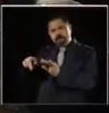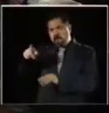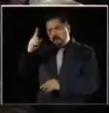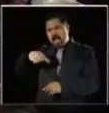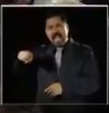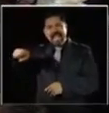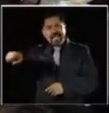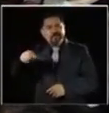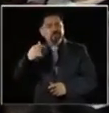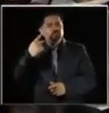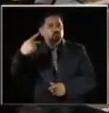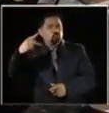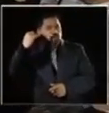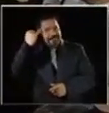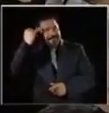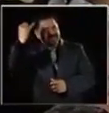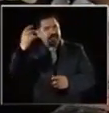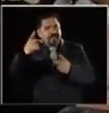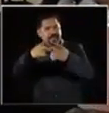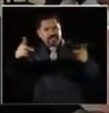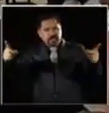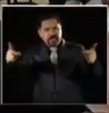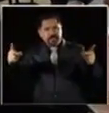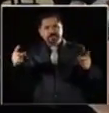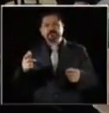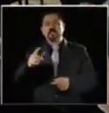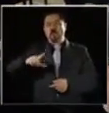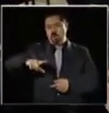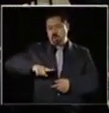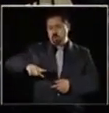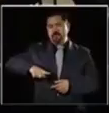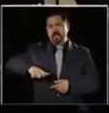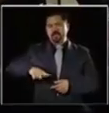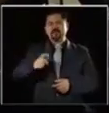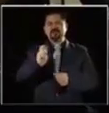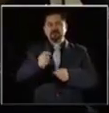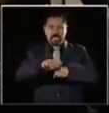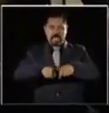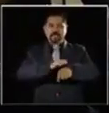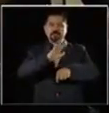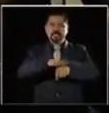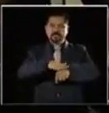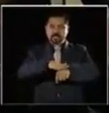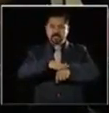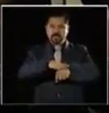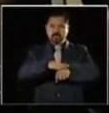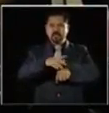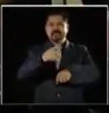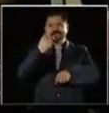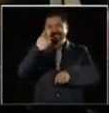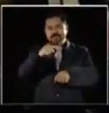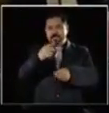desarrollar el ayuntamiento es un administrador es más de prevención